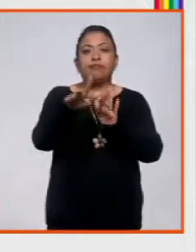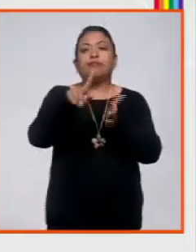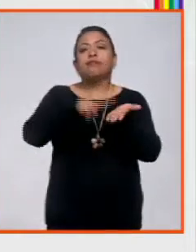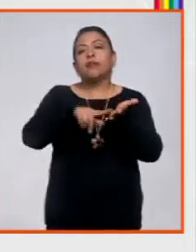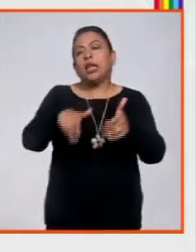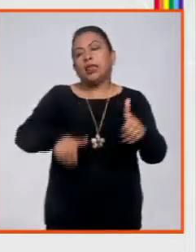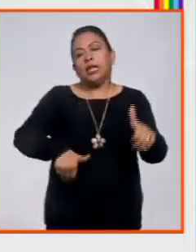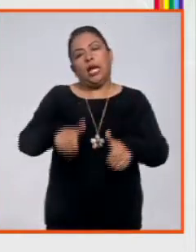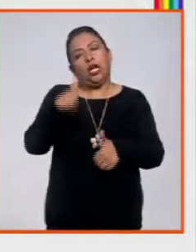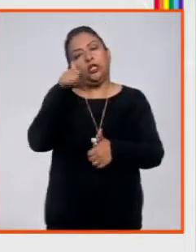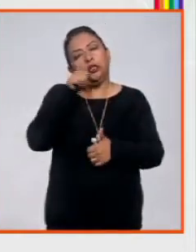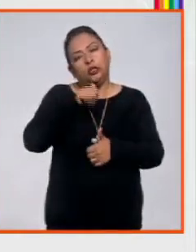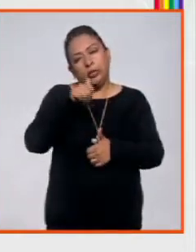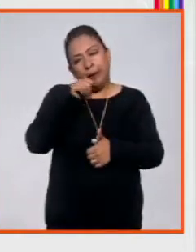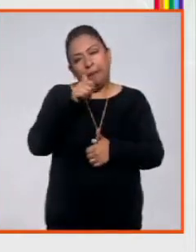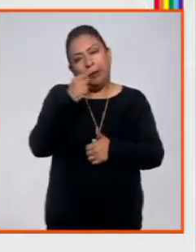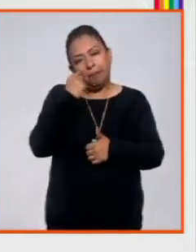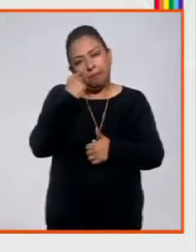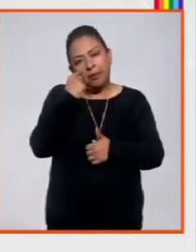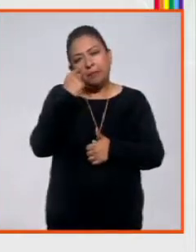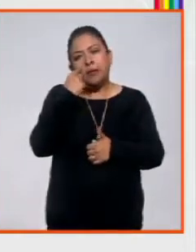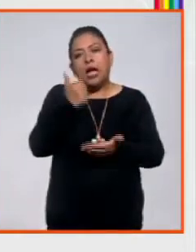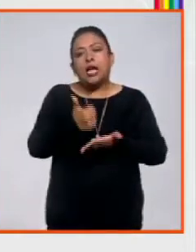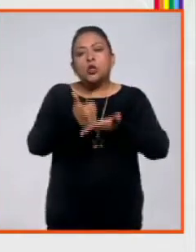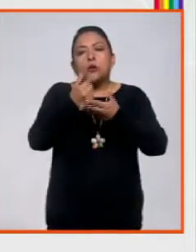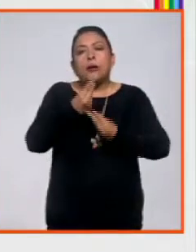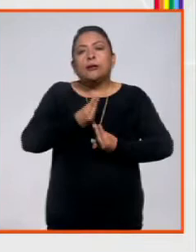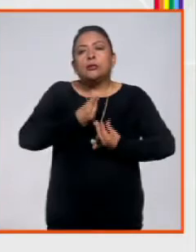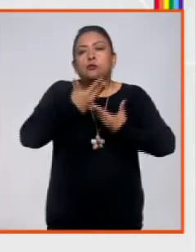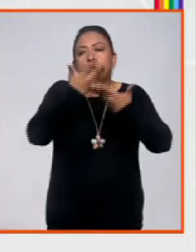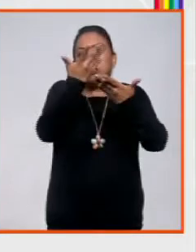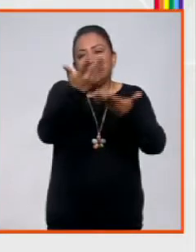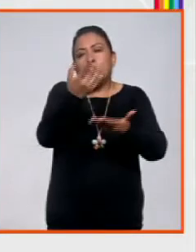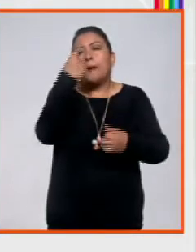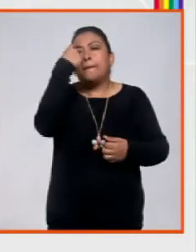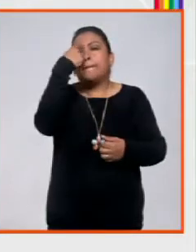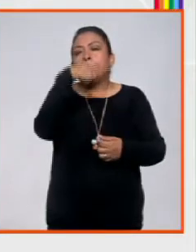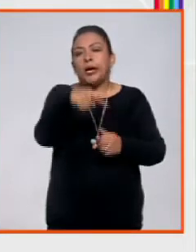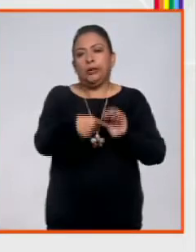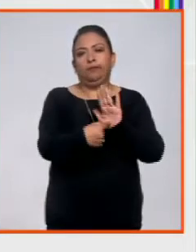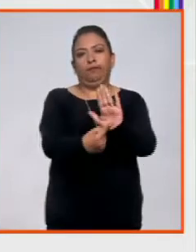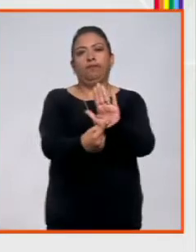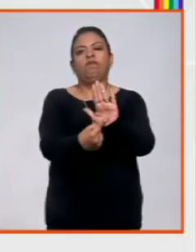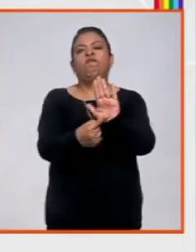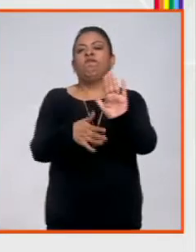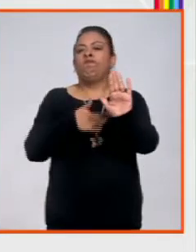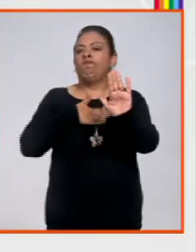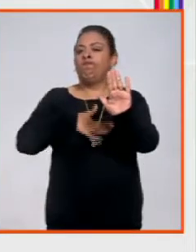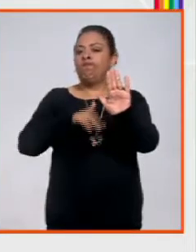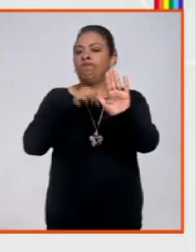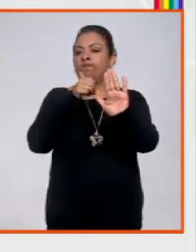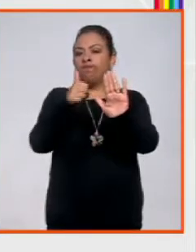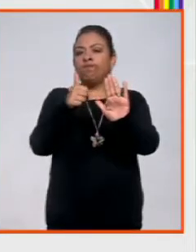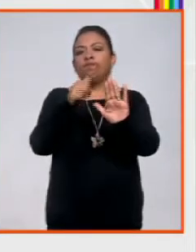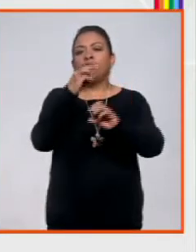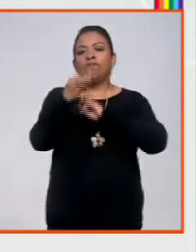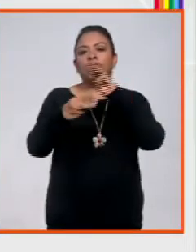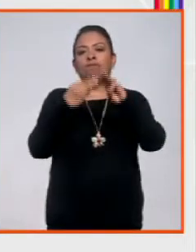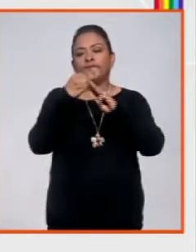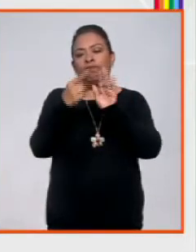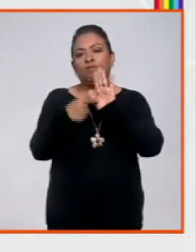como siempre y como este medio de expresión para también señalar las injusticias que se viven en este planeta